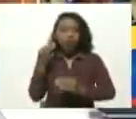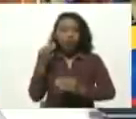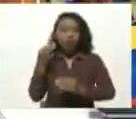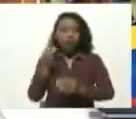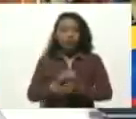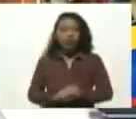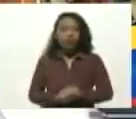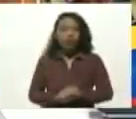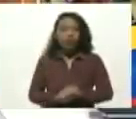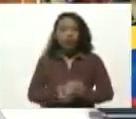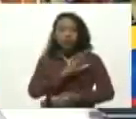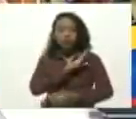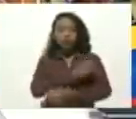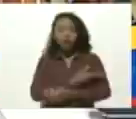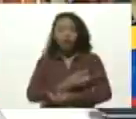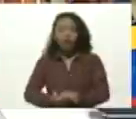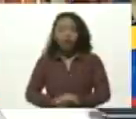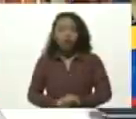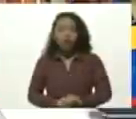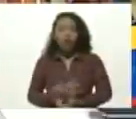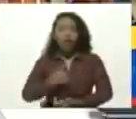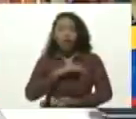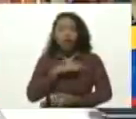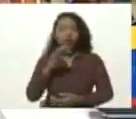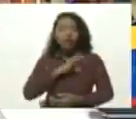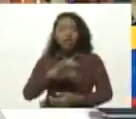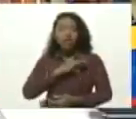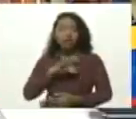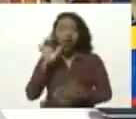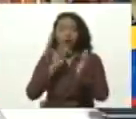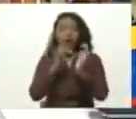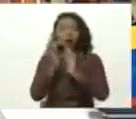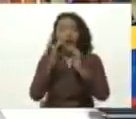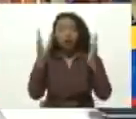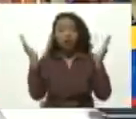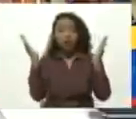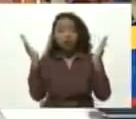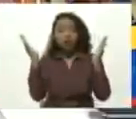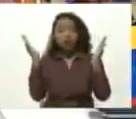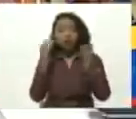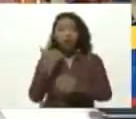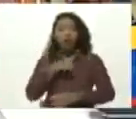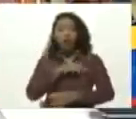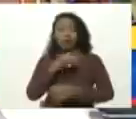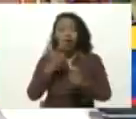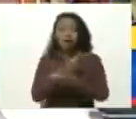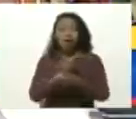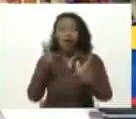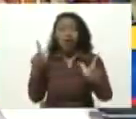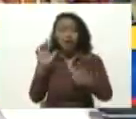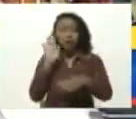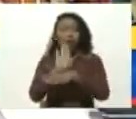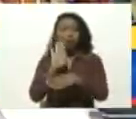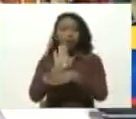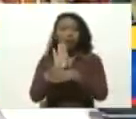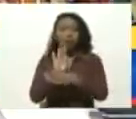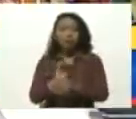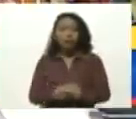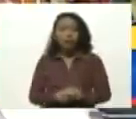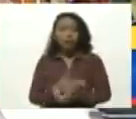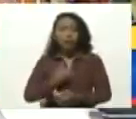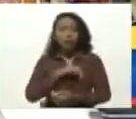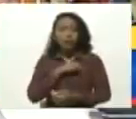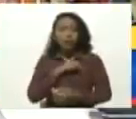Omnipotente, y nuestro Señor Jesucristo, nuestro Redentor, nuestro Liberador, nuestro Protector,